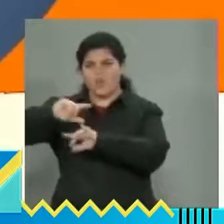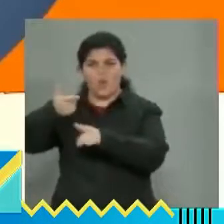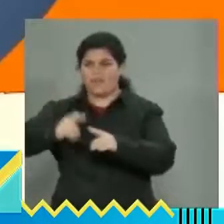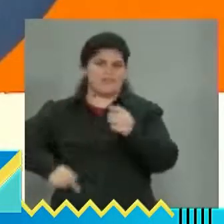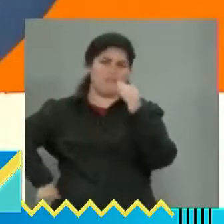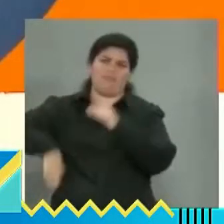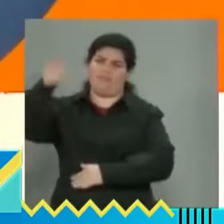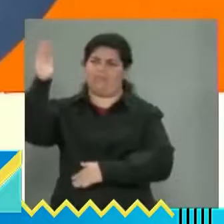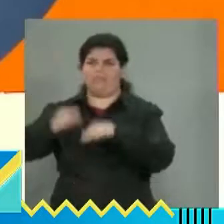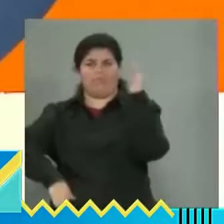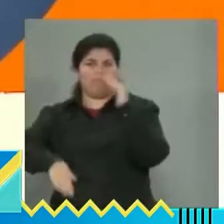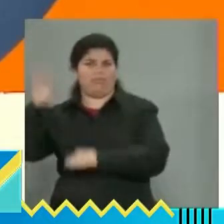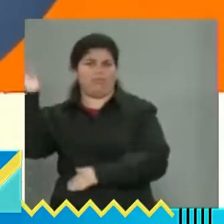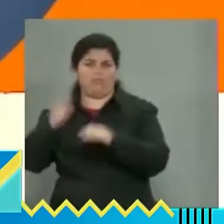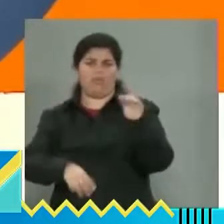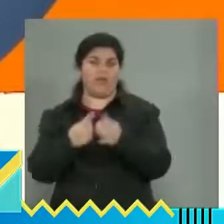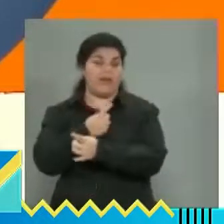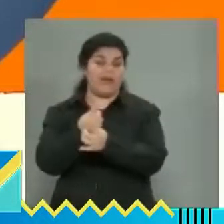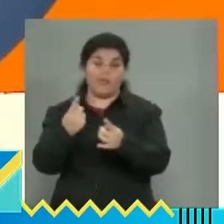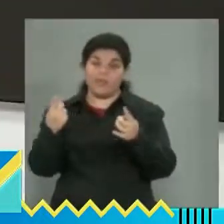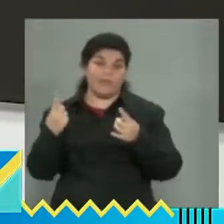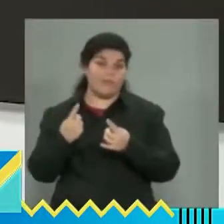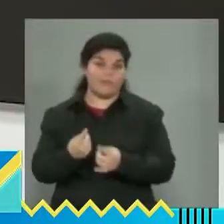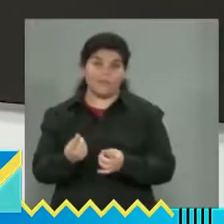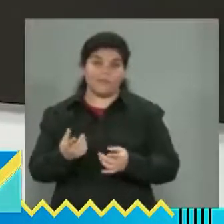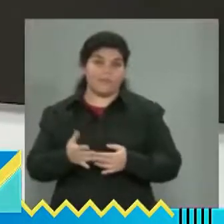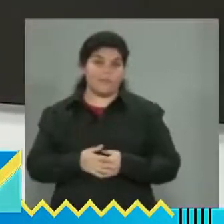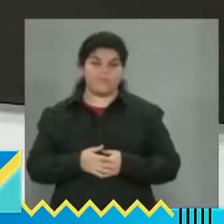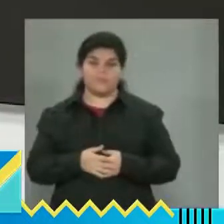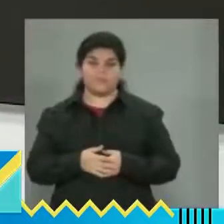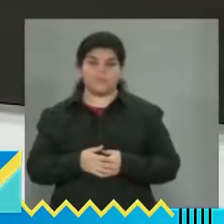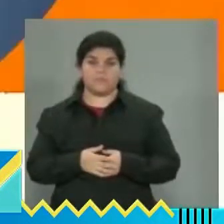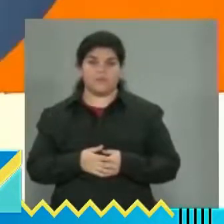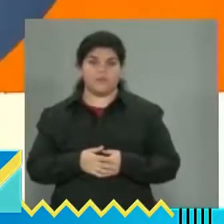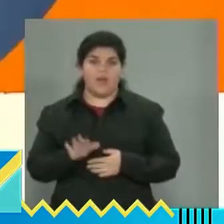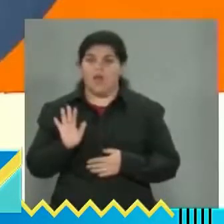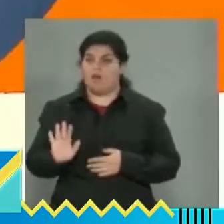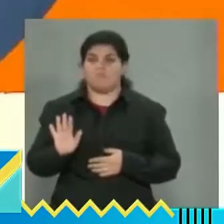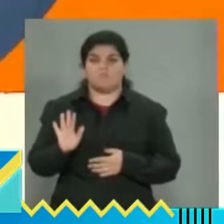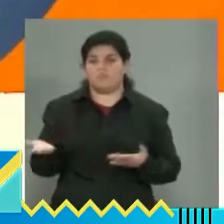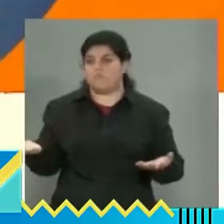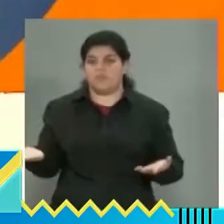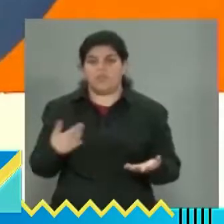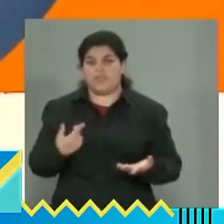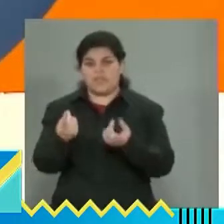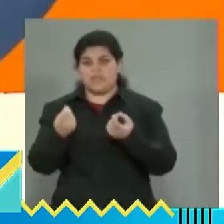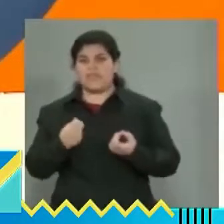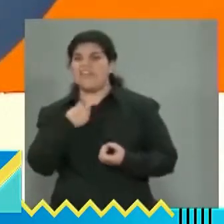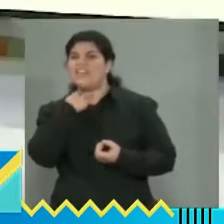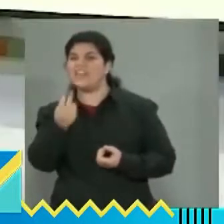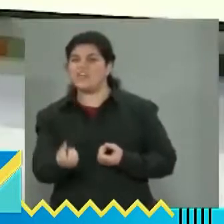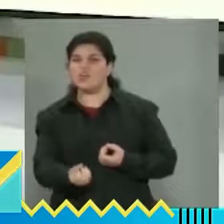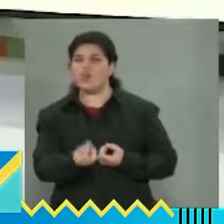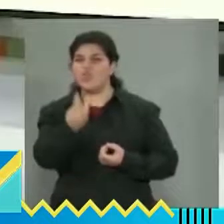que cada caso, digamos, debe establecer su sistema. No hay dos hijos